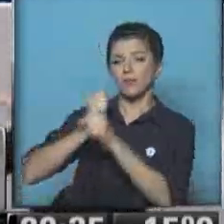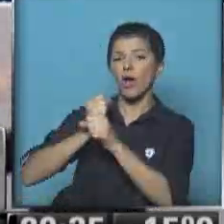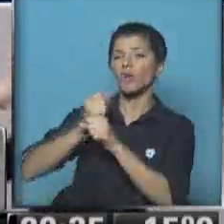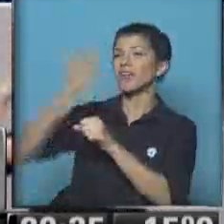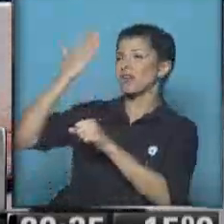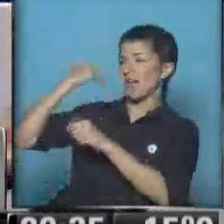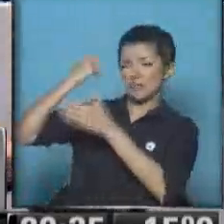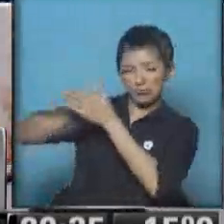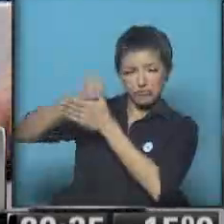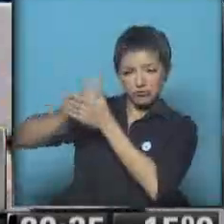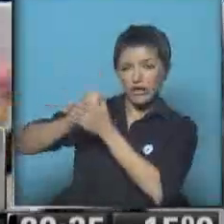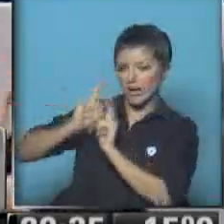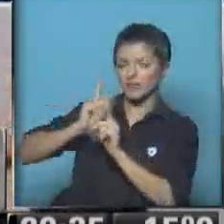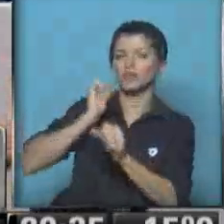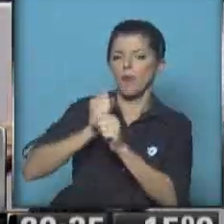tanto lucharon.